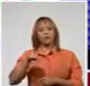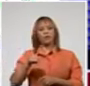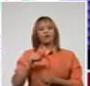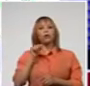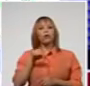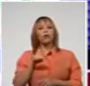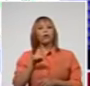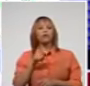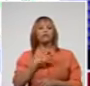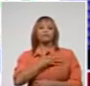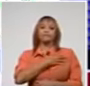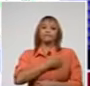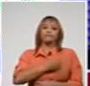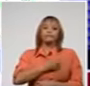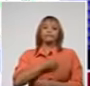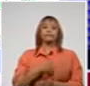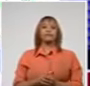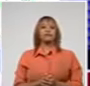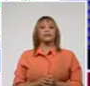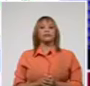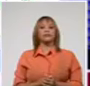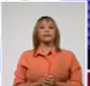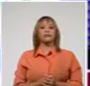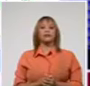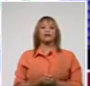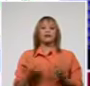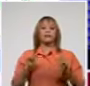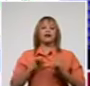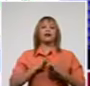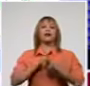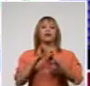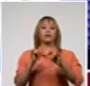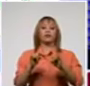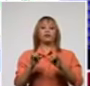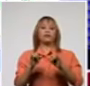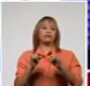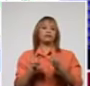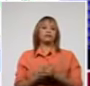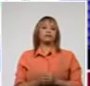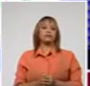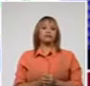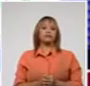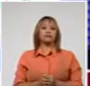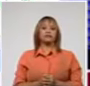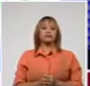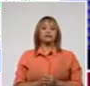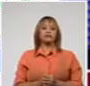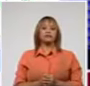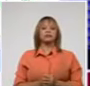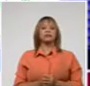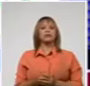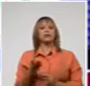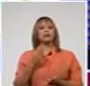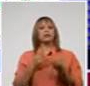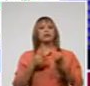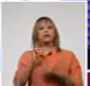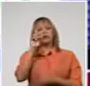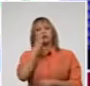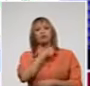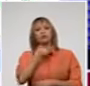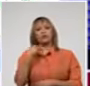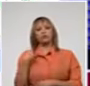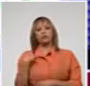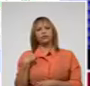lamentablemente, son malas las noticias que nos nos comunicó el doctor Francisco Durán García,